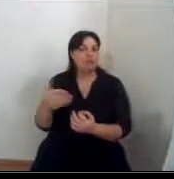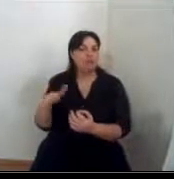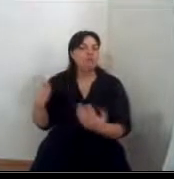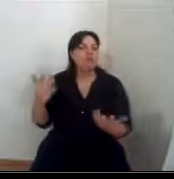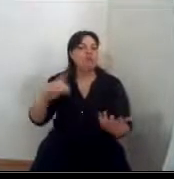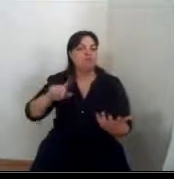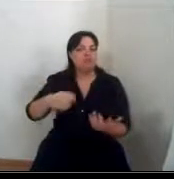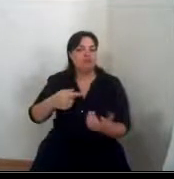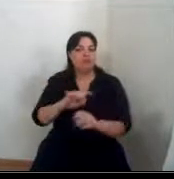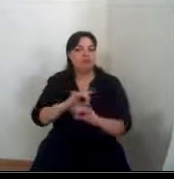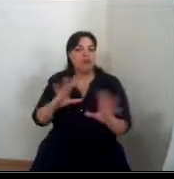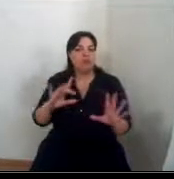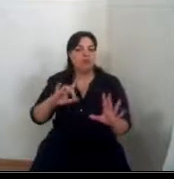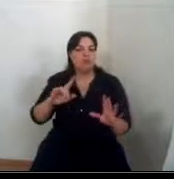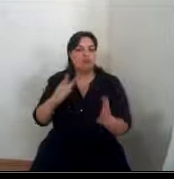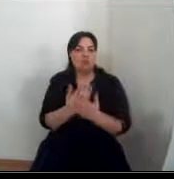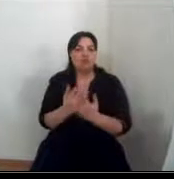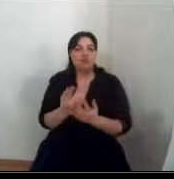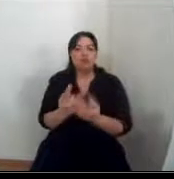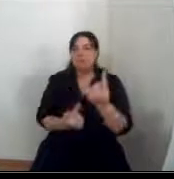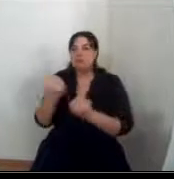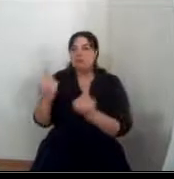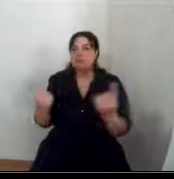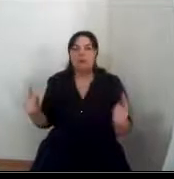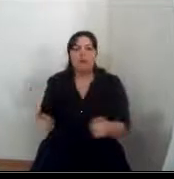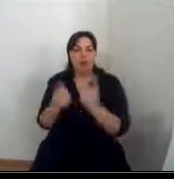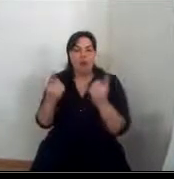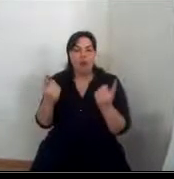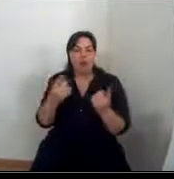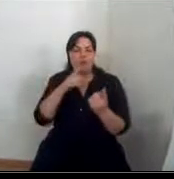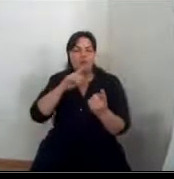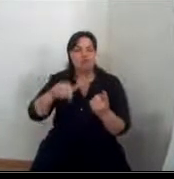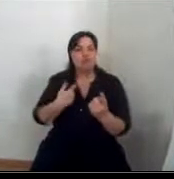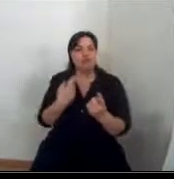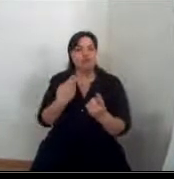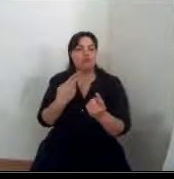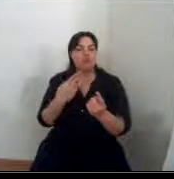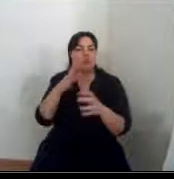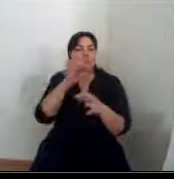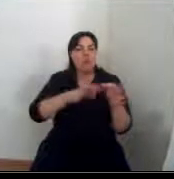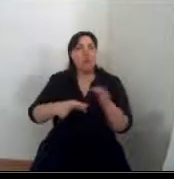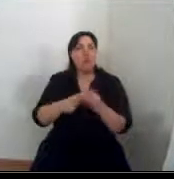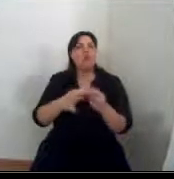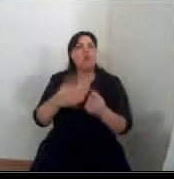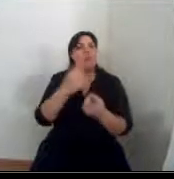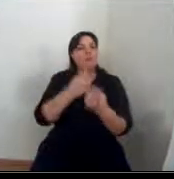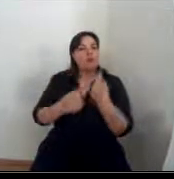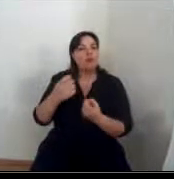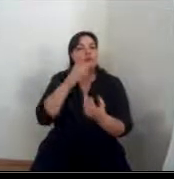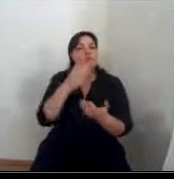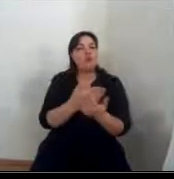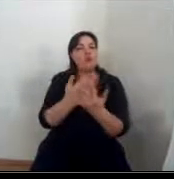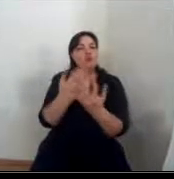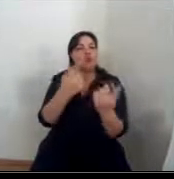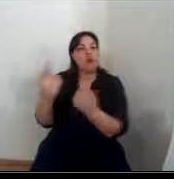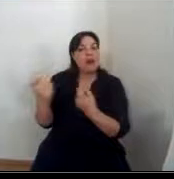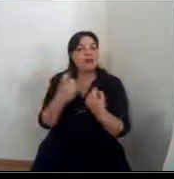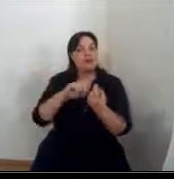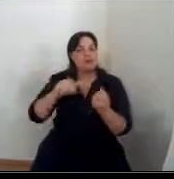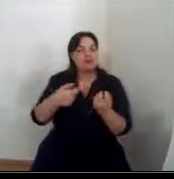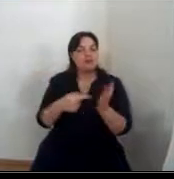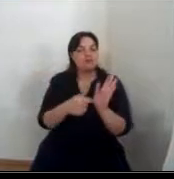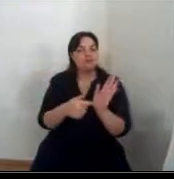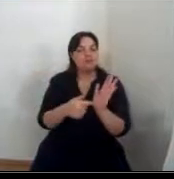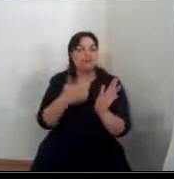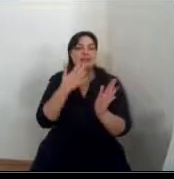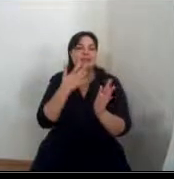por supuesto, nos da igual hacer unos cursos que otros, ponemos a disposición de esos municipios los cursos que necesiten en los casos de proyectos de